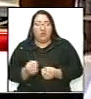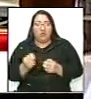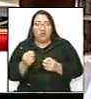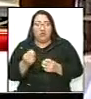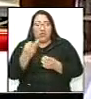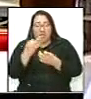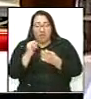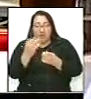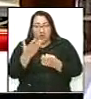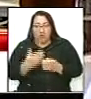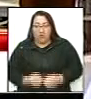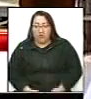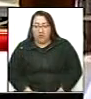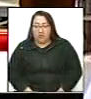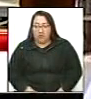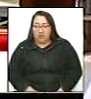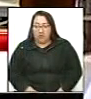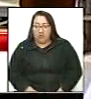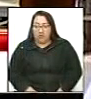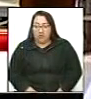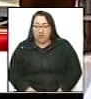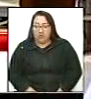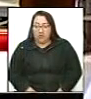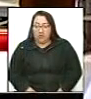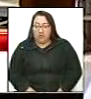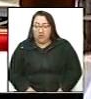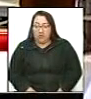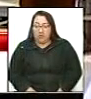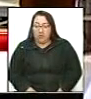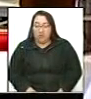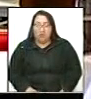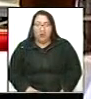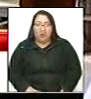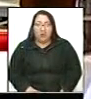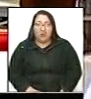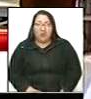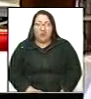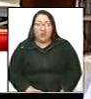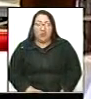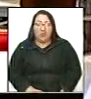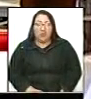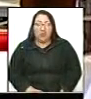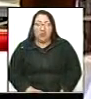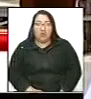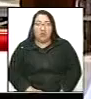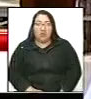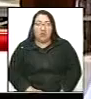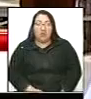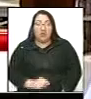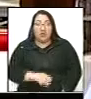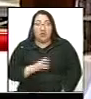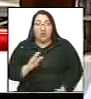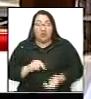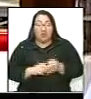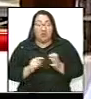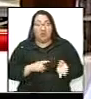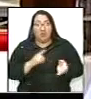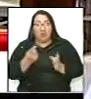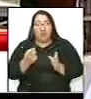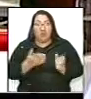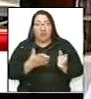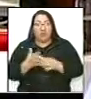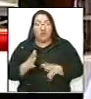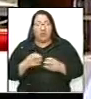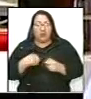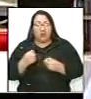notas. Por lo tanto, yo creo, señor presidente, de que esto ameritaría que la parte primera se convierta en procedente,